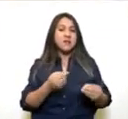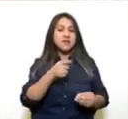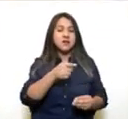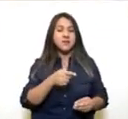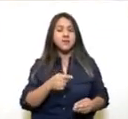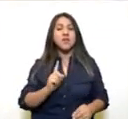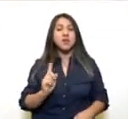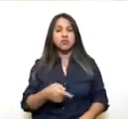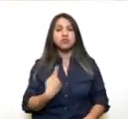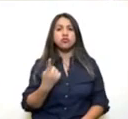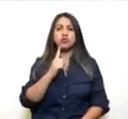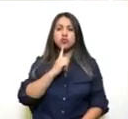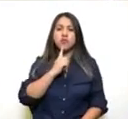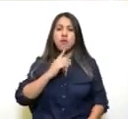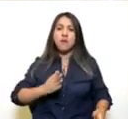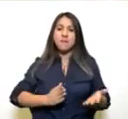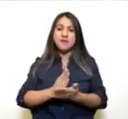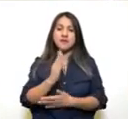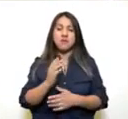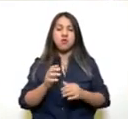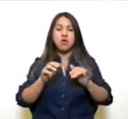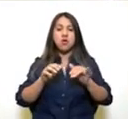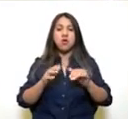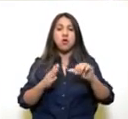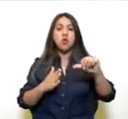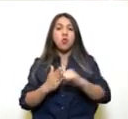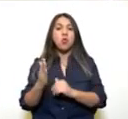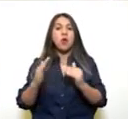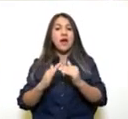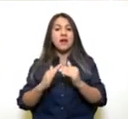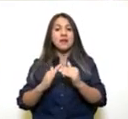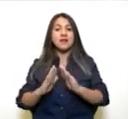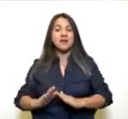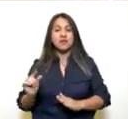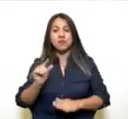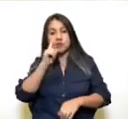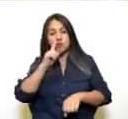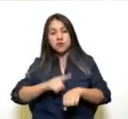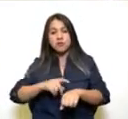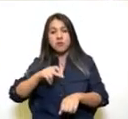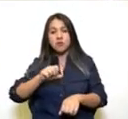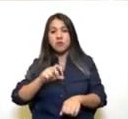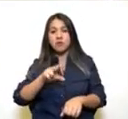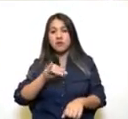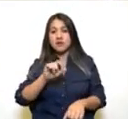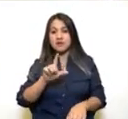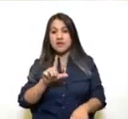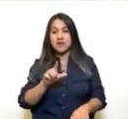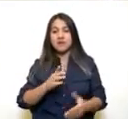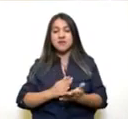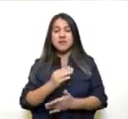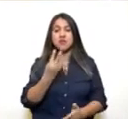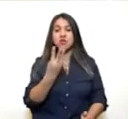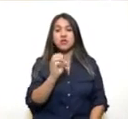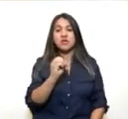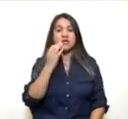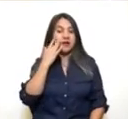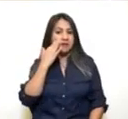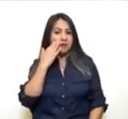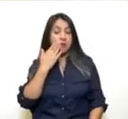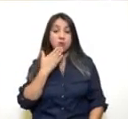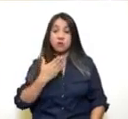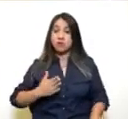nosotros estuvimos comenzamos con la 40 en una región parcial el 30 de abril creo que al